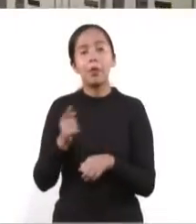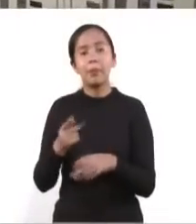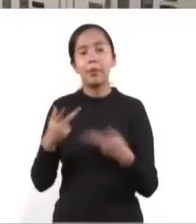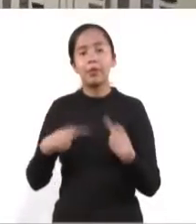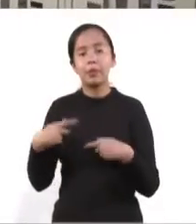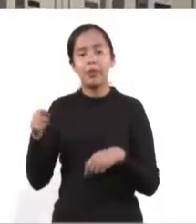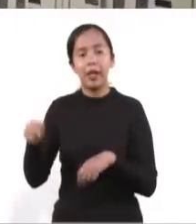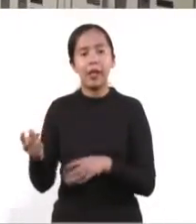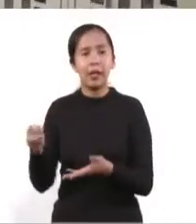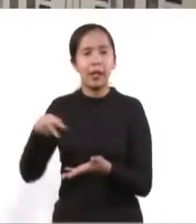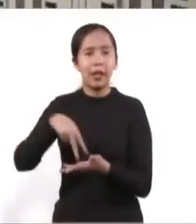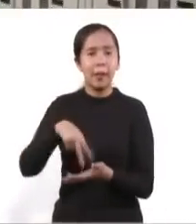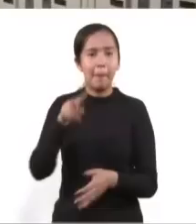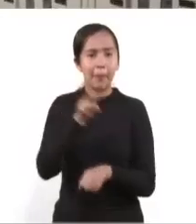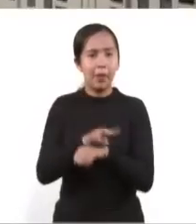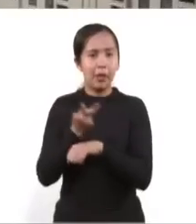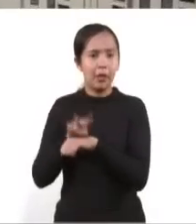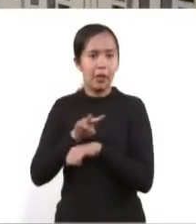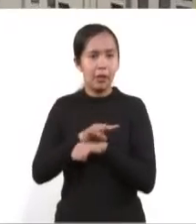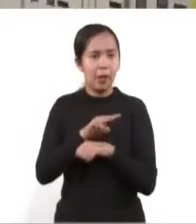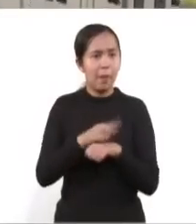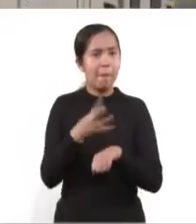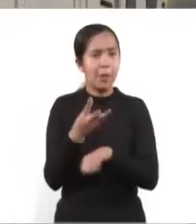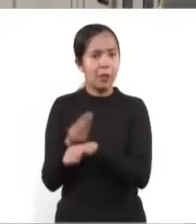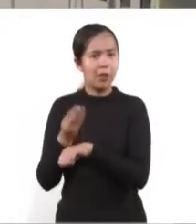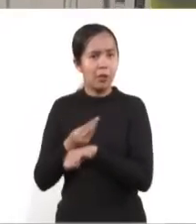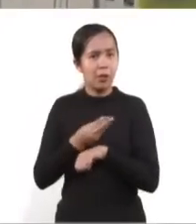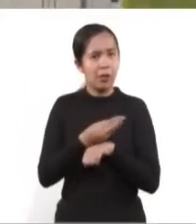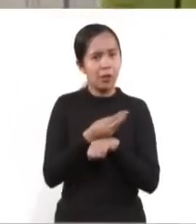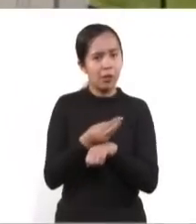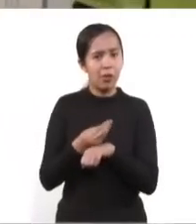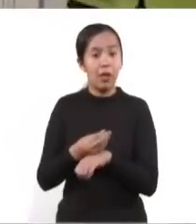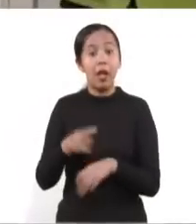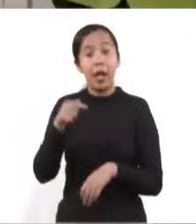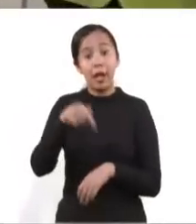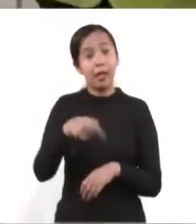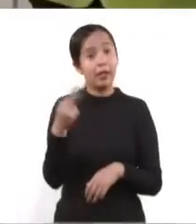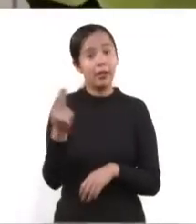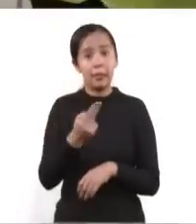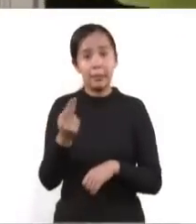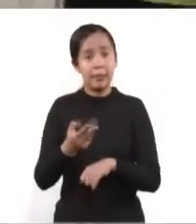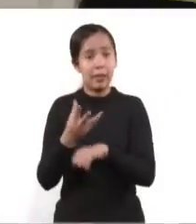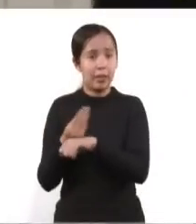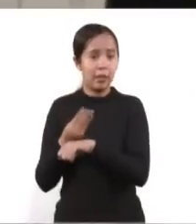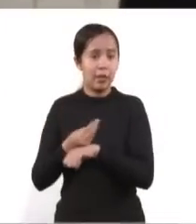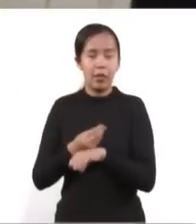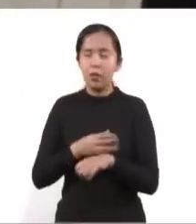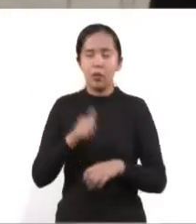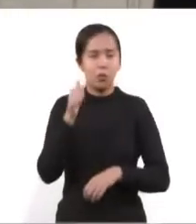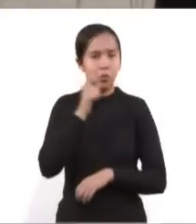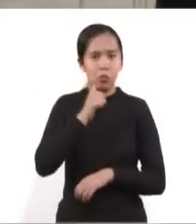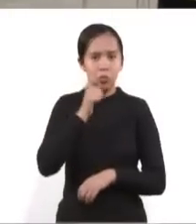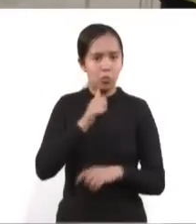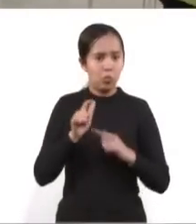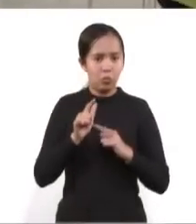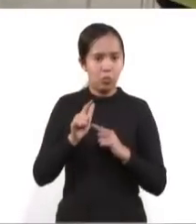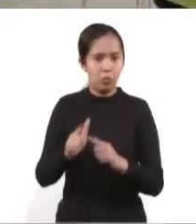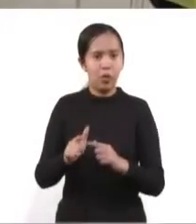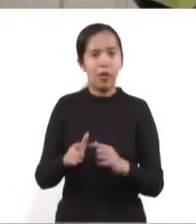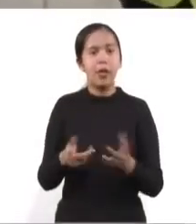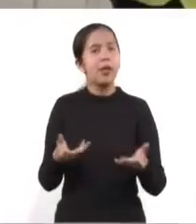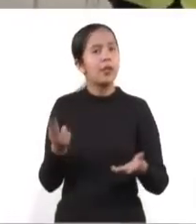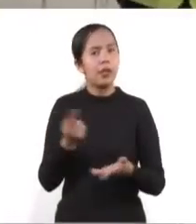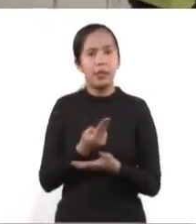dedicados aquí para estar vigilando el mantenimiento. Este tipo de instalaciones requiere mantenimiento permanente en función de